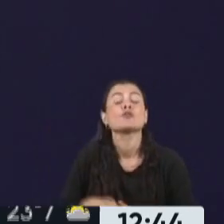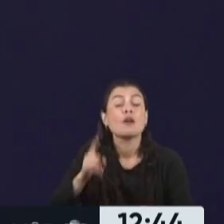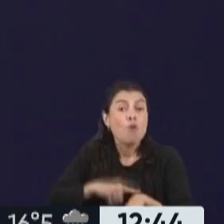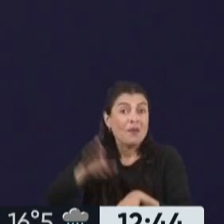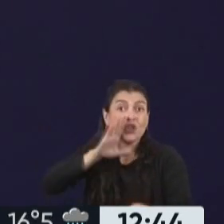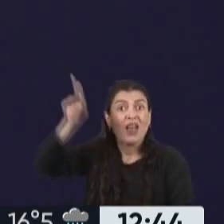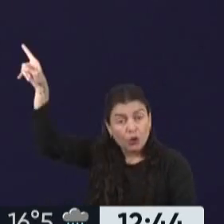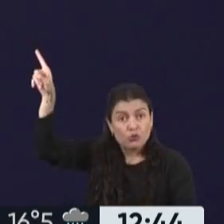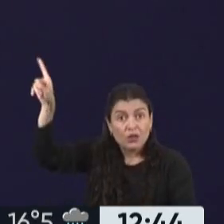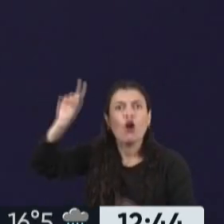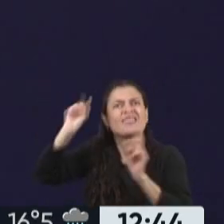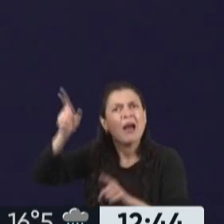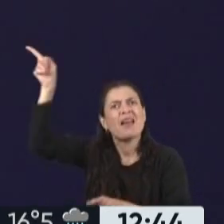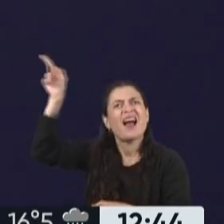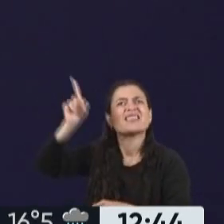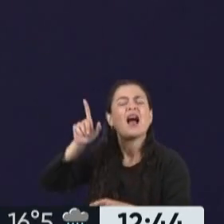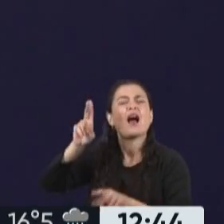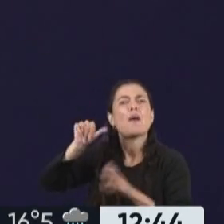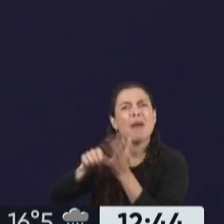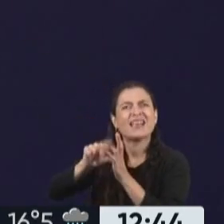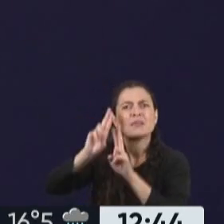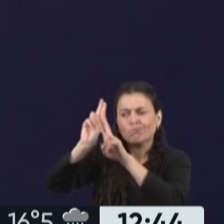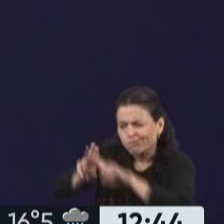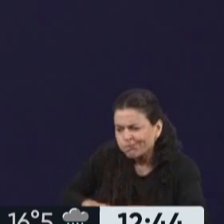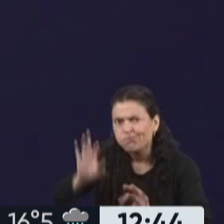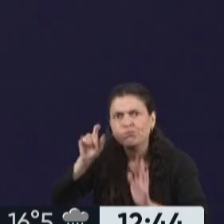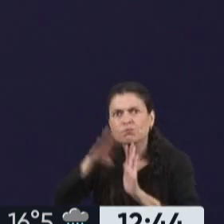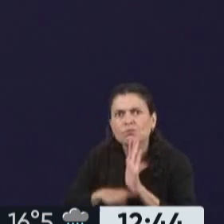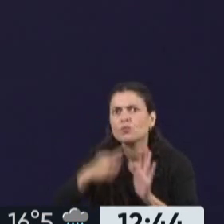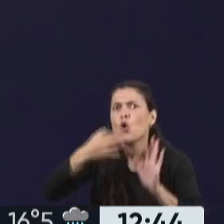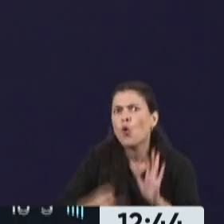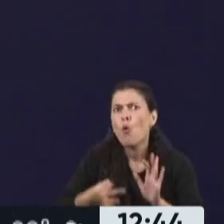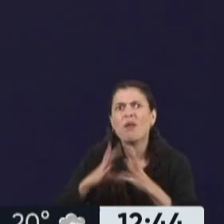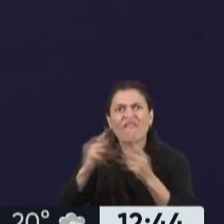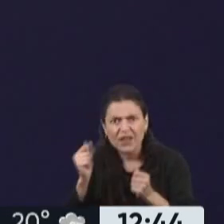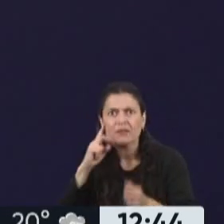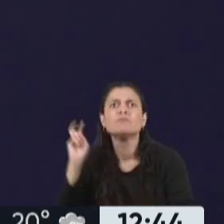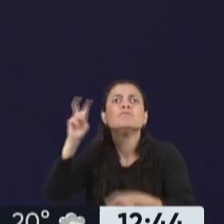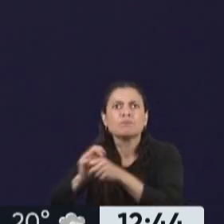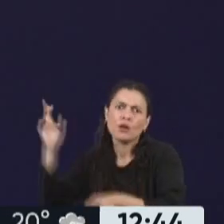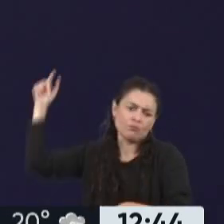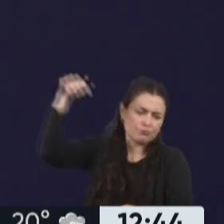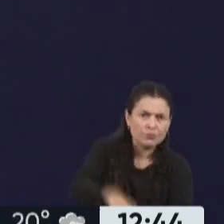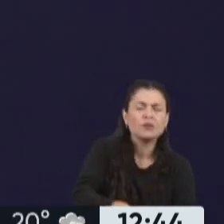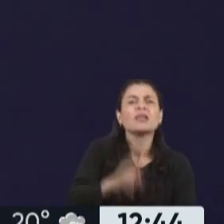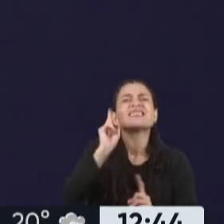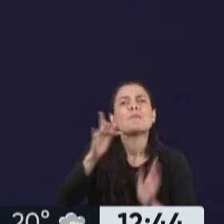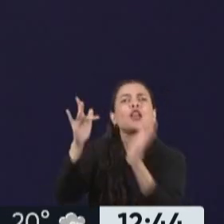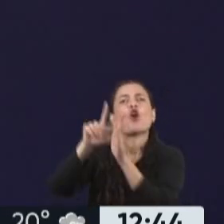cumpliendo con todos los chequeos y procedimientos, y que luego siguió su ruta hacia España y Francia,